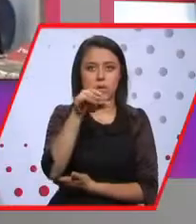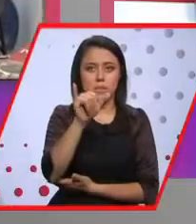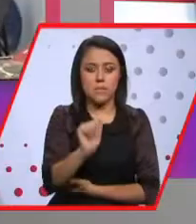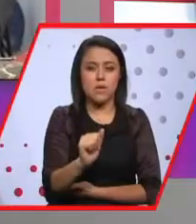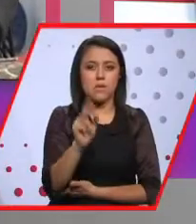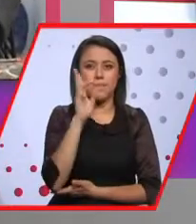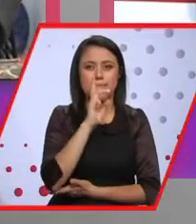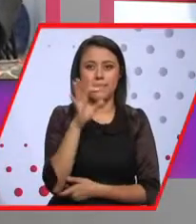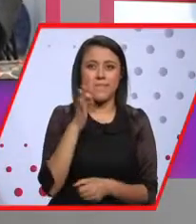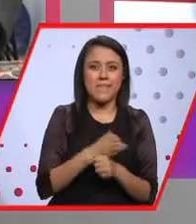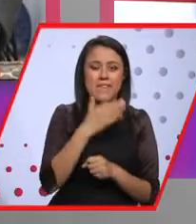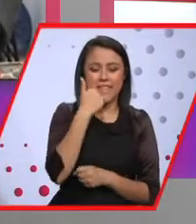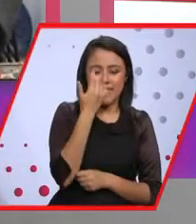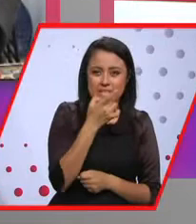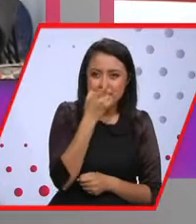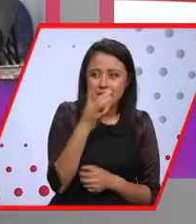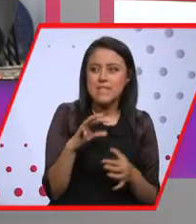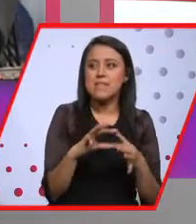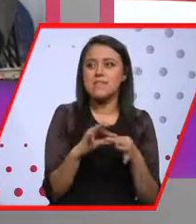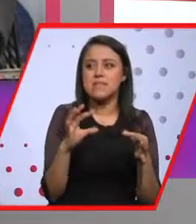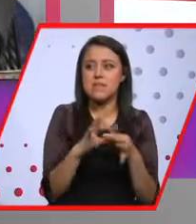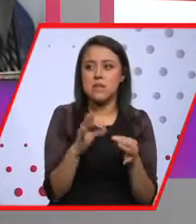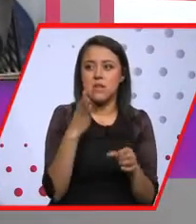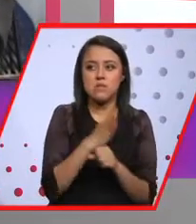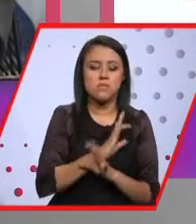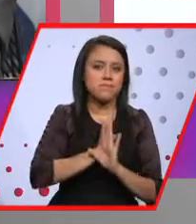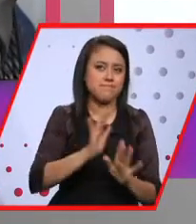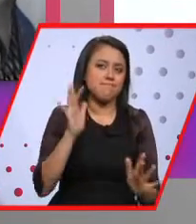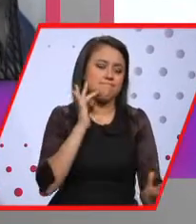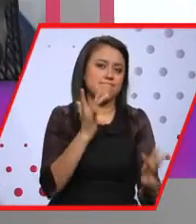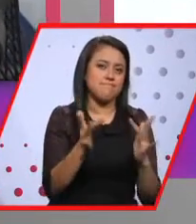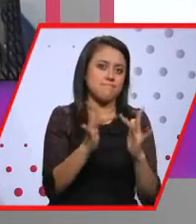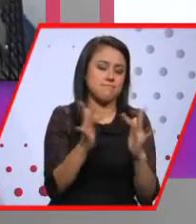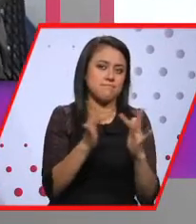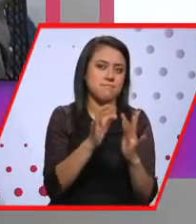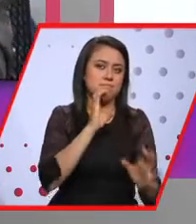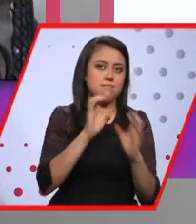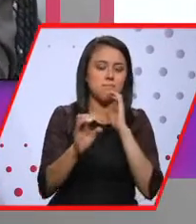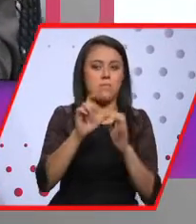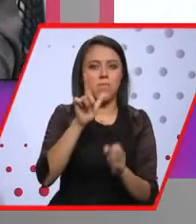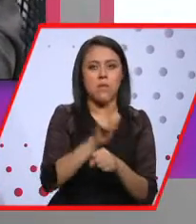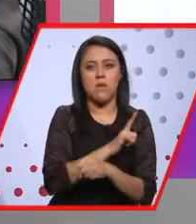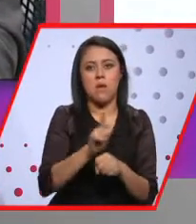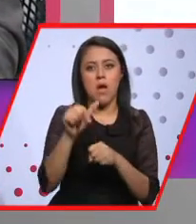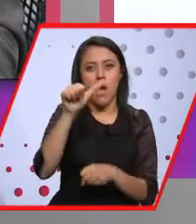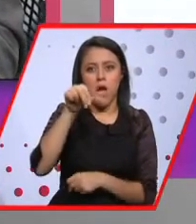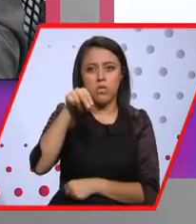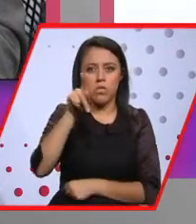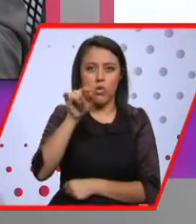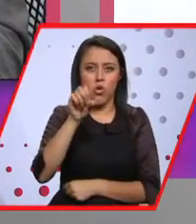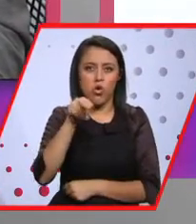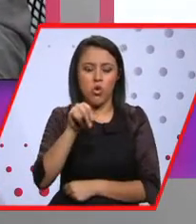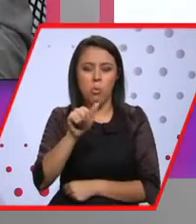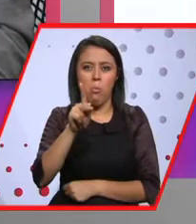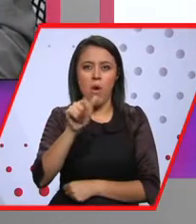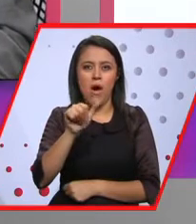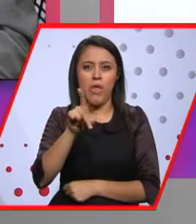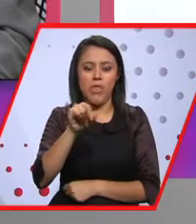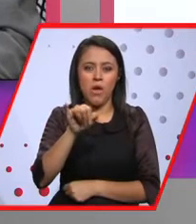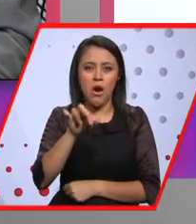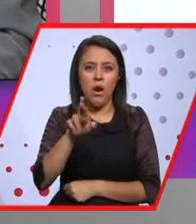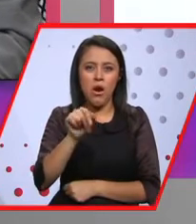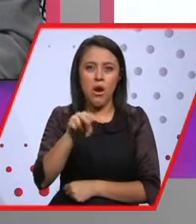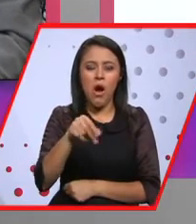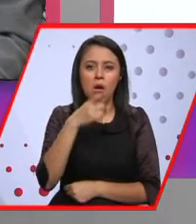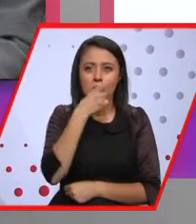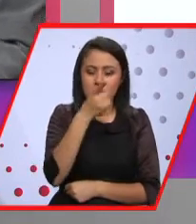más para comentarle que nos hemos comunicado con el licenciado Antonio Padierna. Le hemos comentado el caso del señor Rafael. Dice